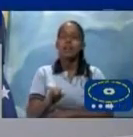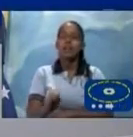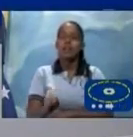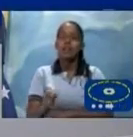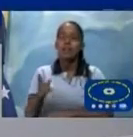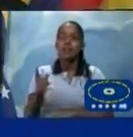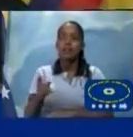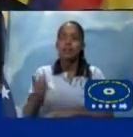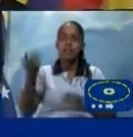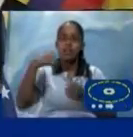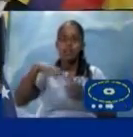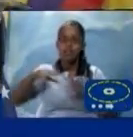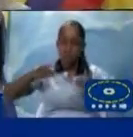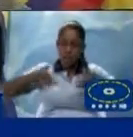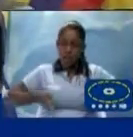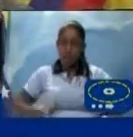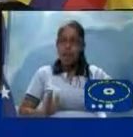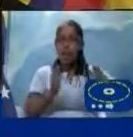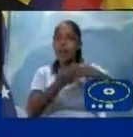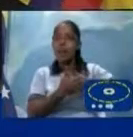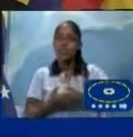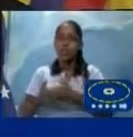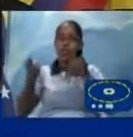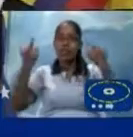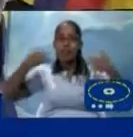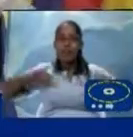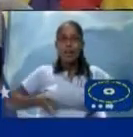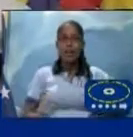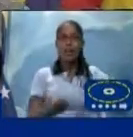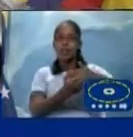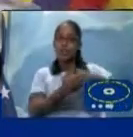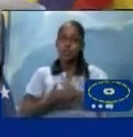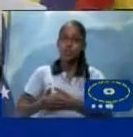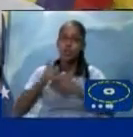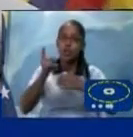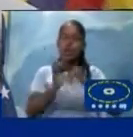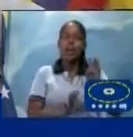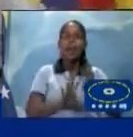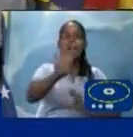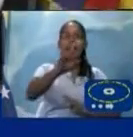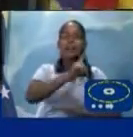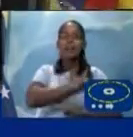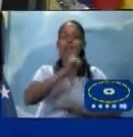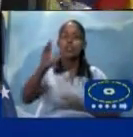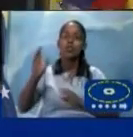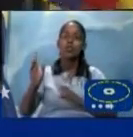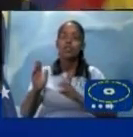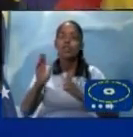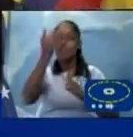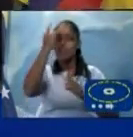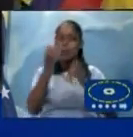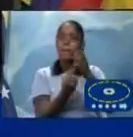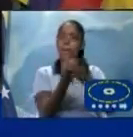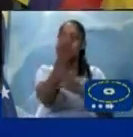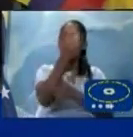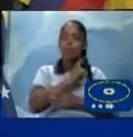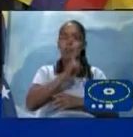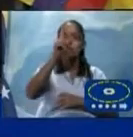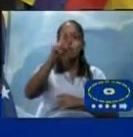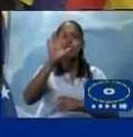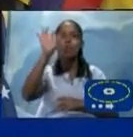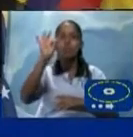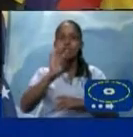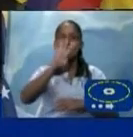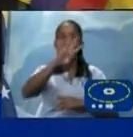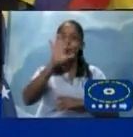hermanos, renació, oiga, renació el 14 de mayo de